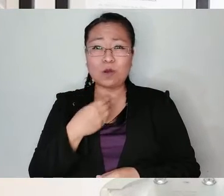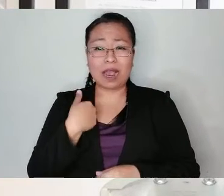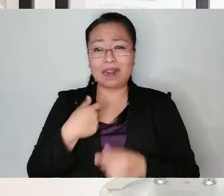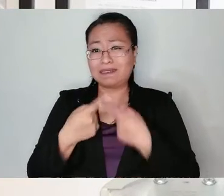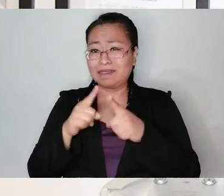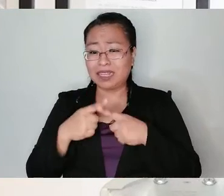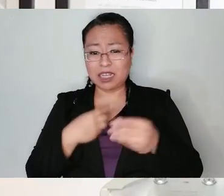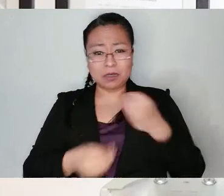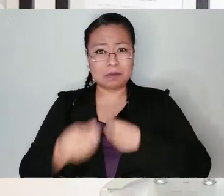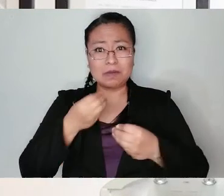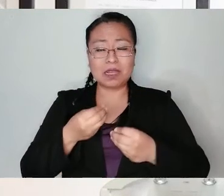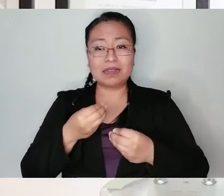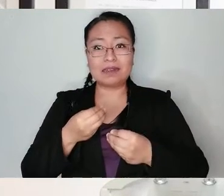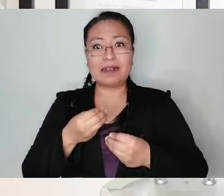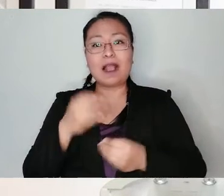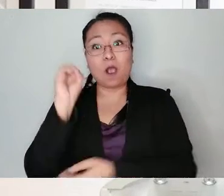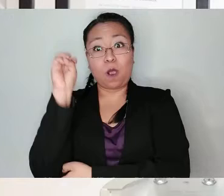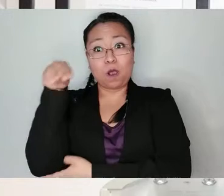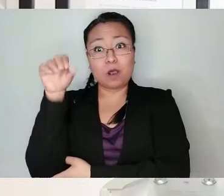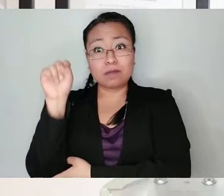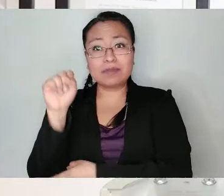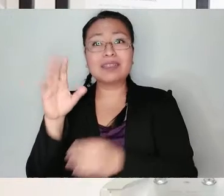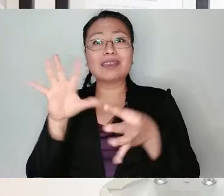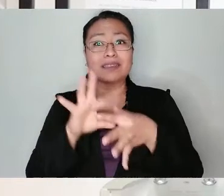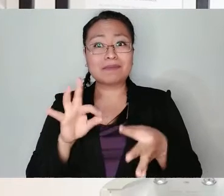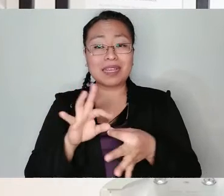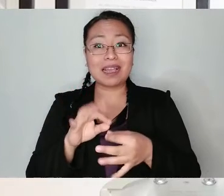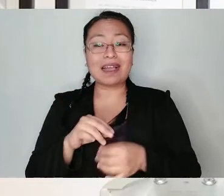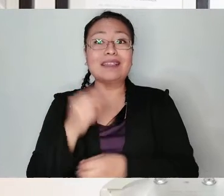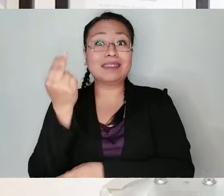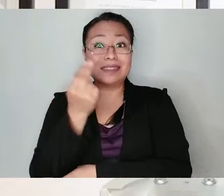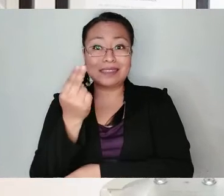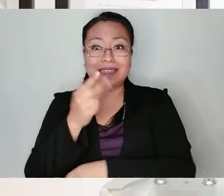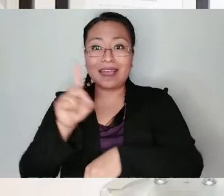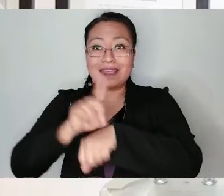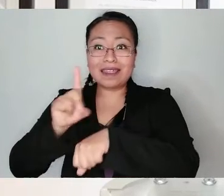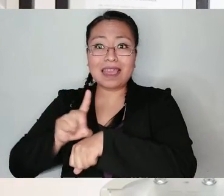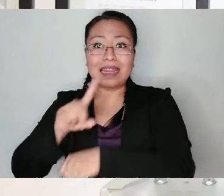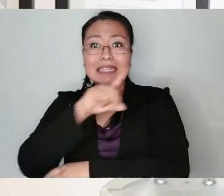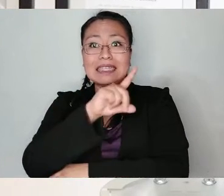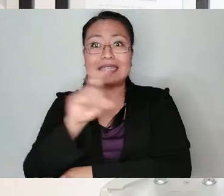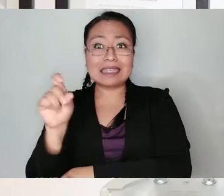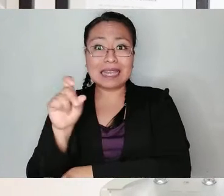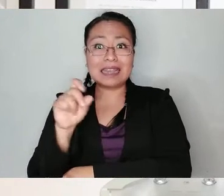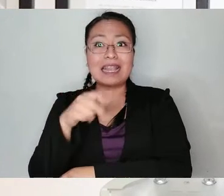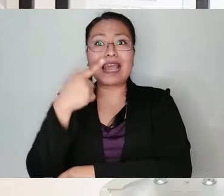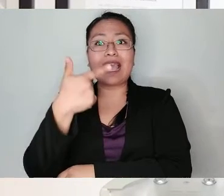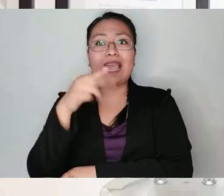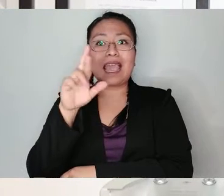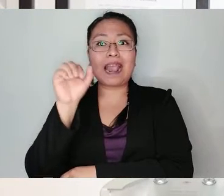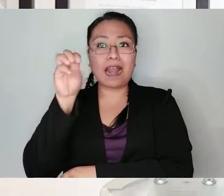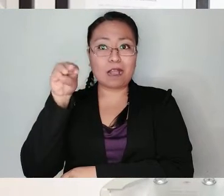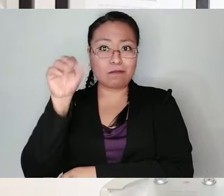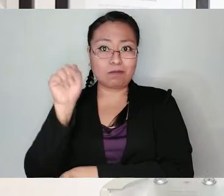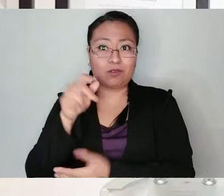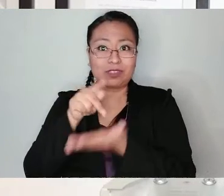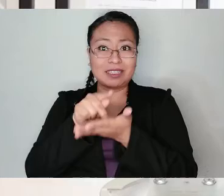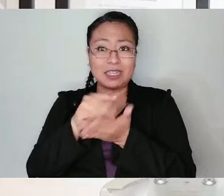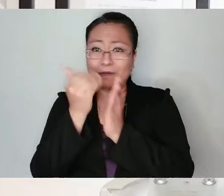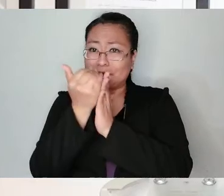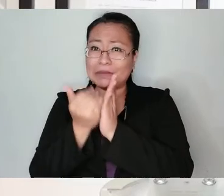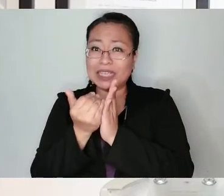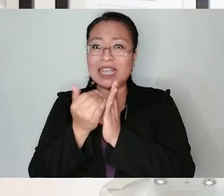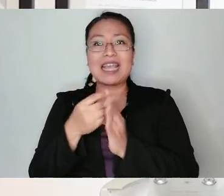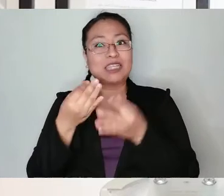Salud recomienda que el consumo sea de 100 gramos diarios. Los mexicanos consumimos más del